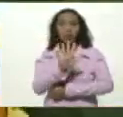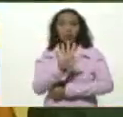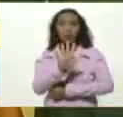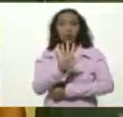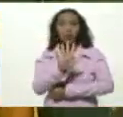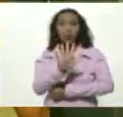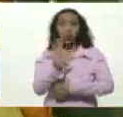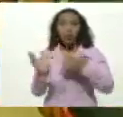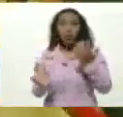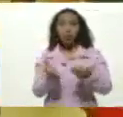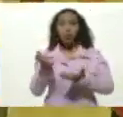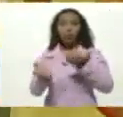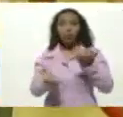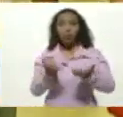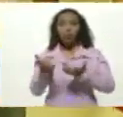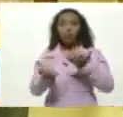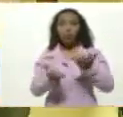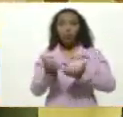cocineras.